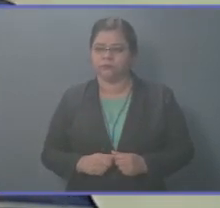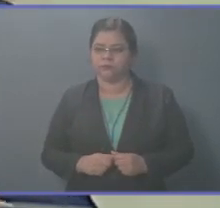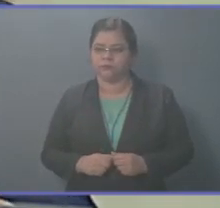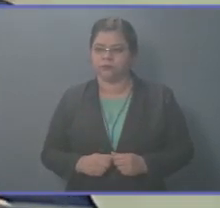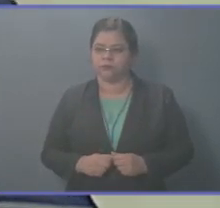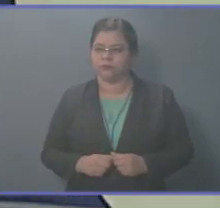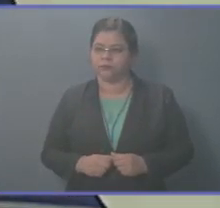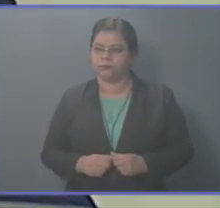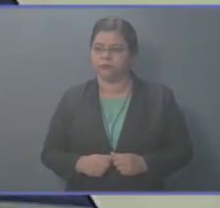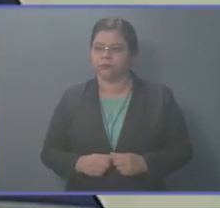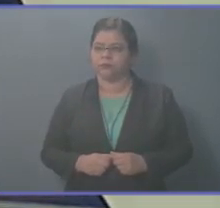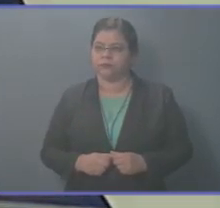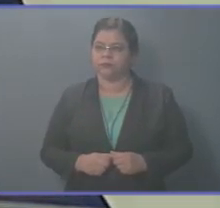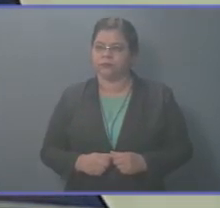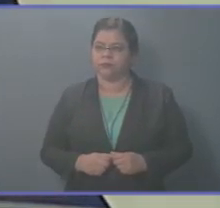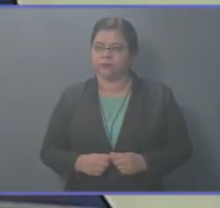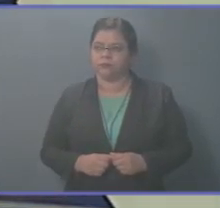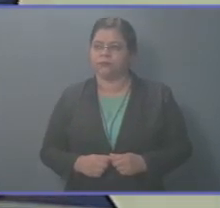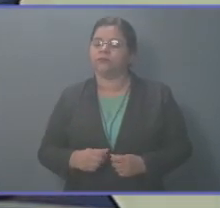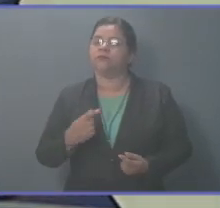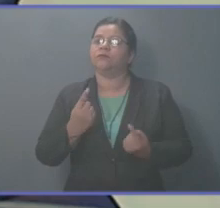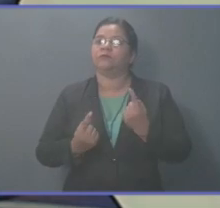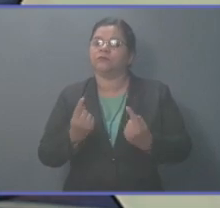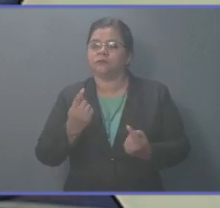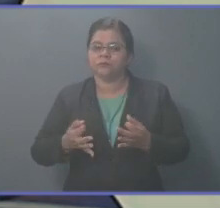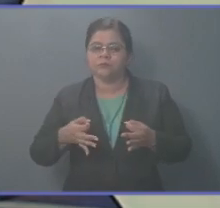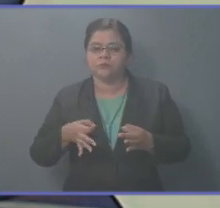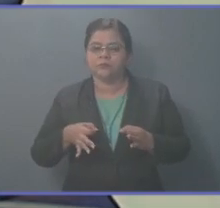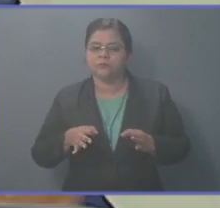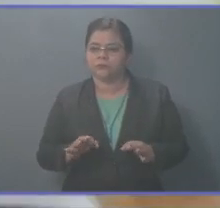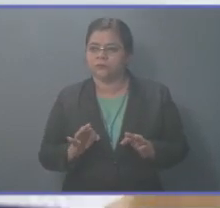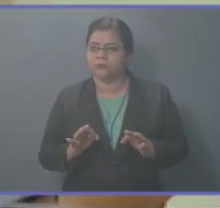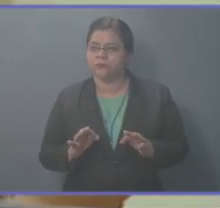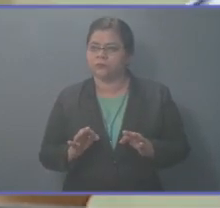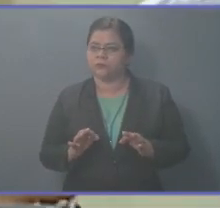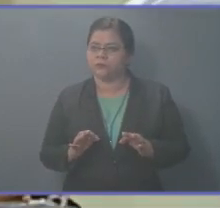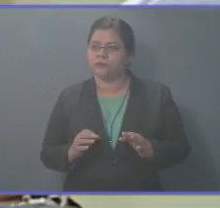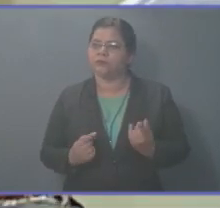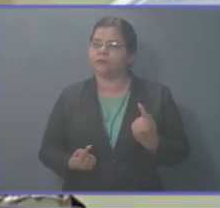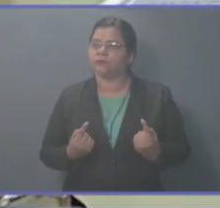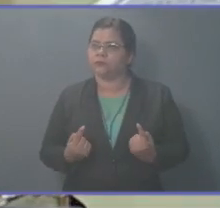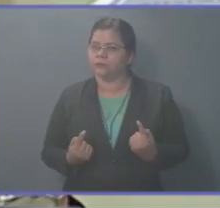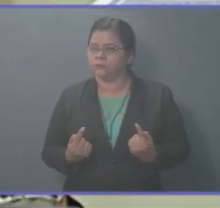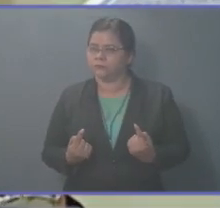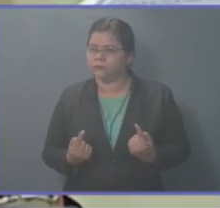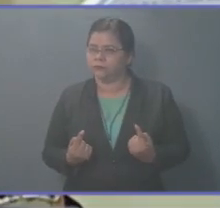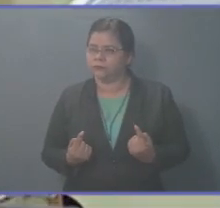Ordenar de cuál forma parte.